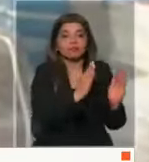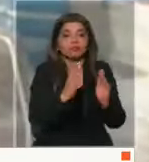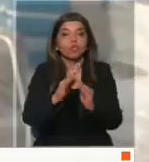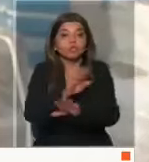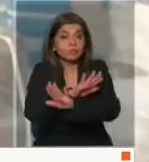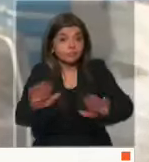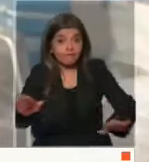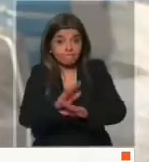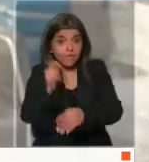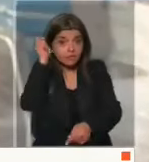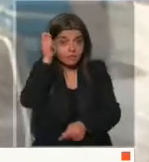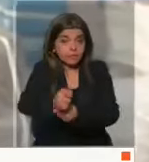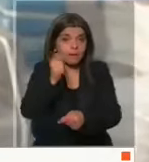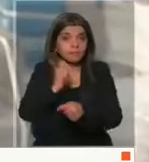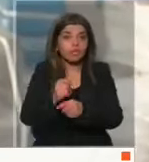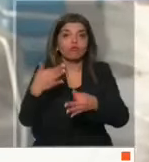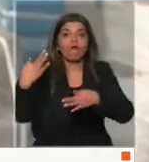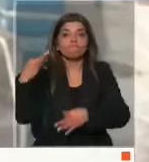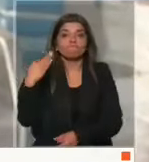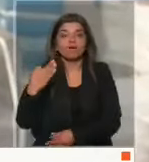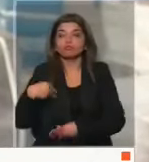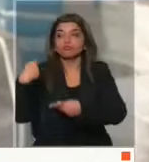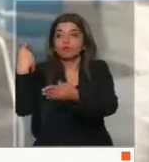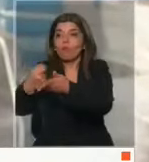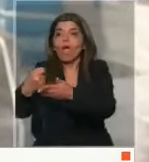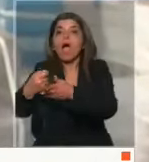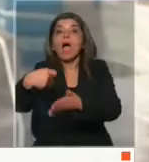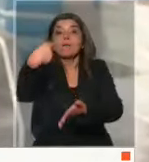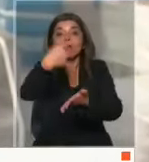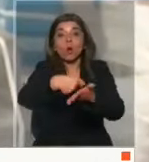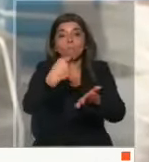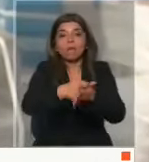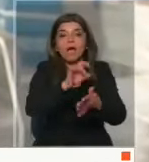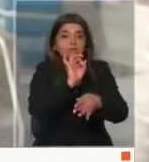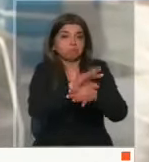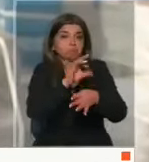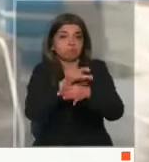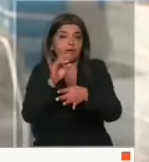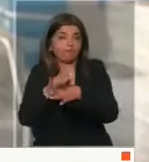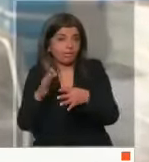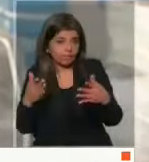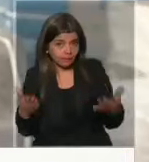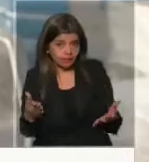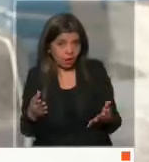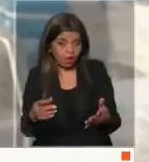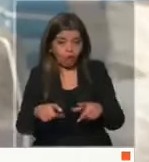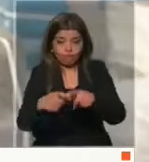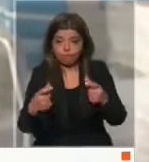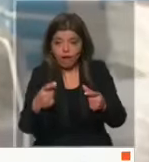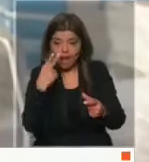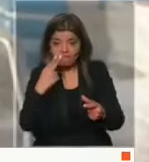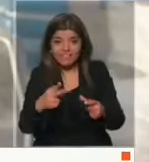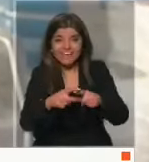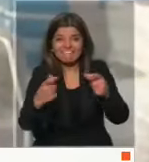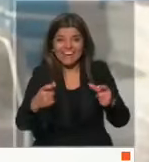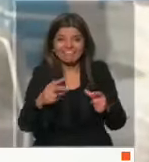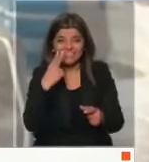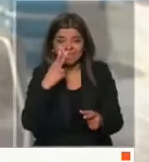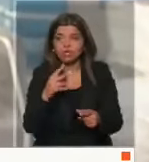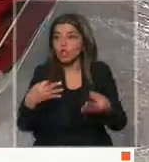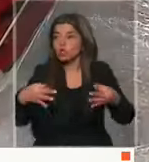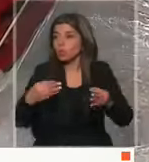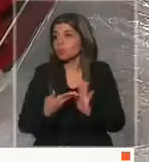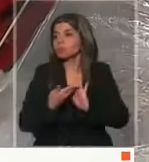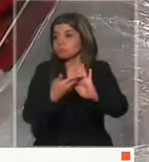¿no es cierto? Nosotros le facturamos, nos cancela la diferencia, puede ser en transferencia, o vale vista si traen el documento y